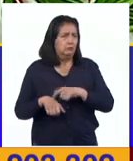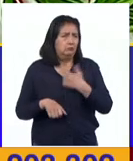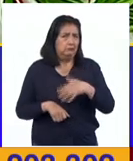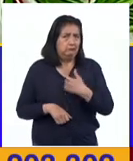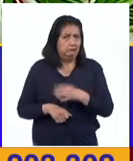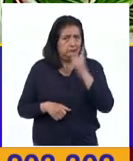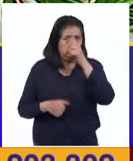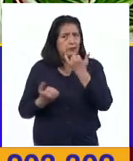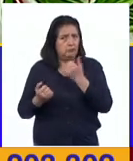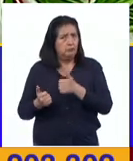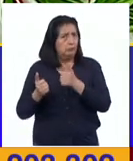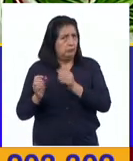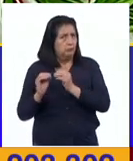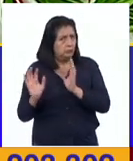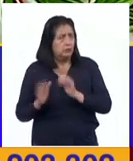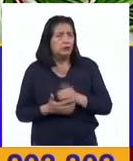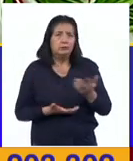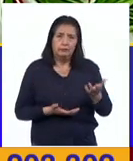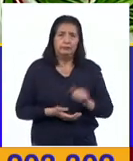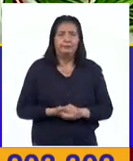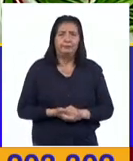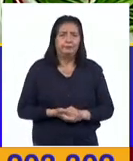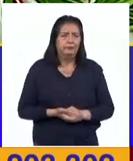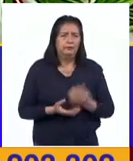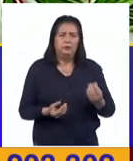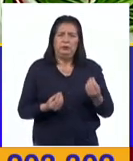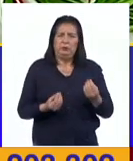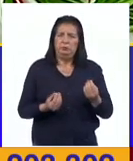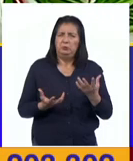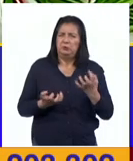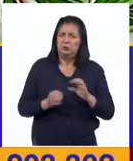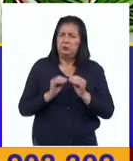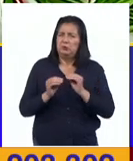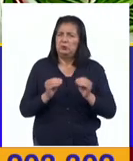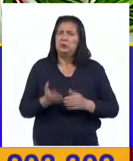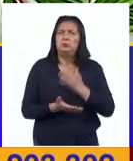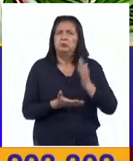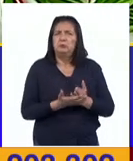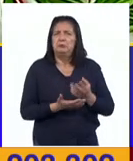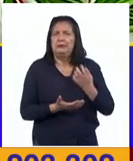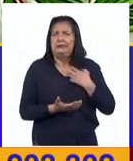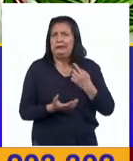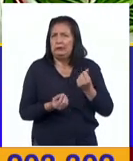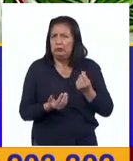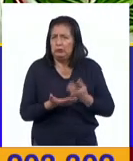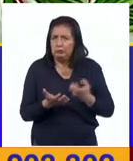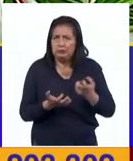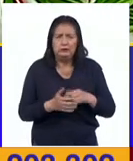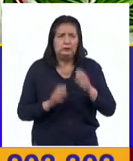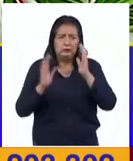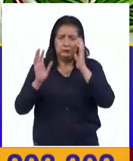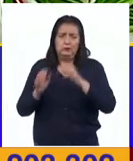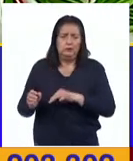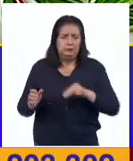atravesando. Y lógicamente, ¿cómo se pretende solucionar una crisis económica escuchando a la